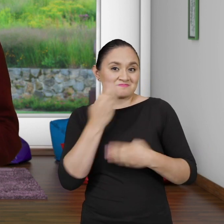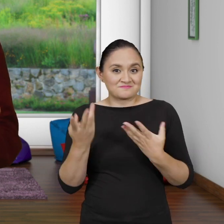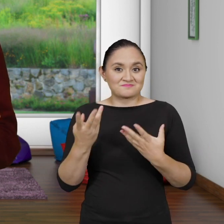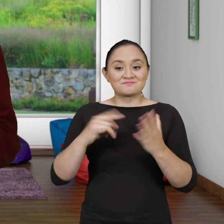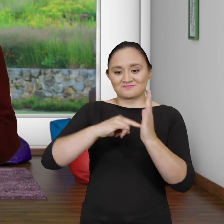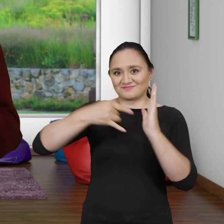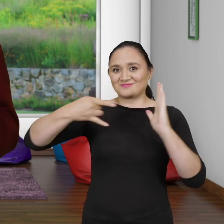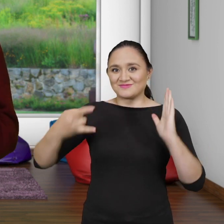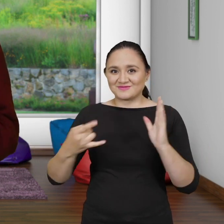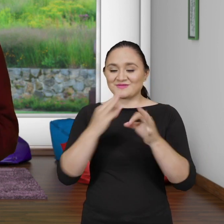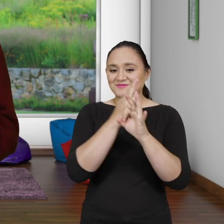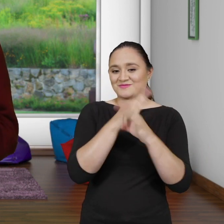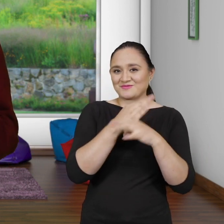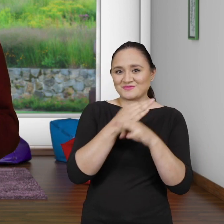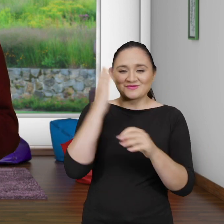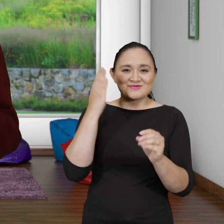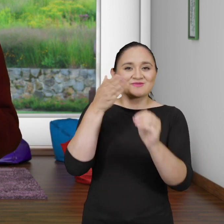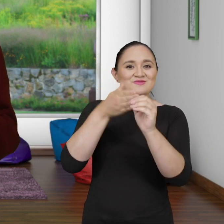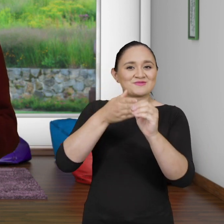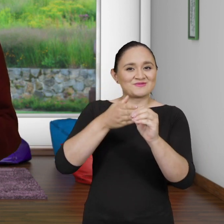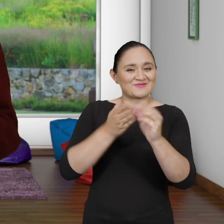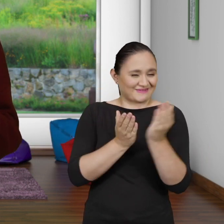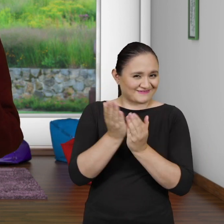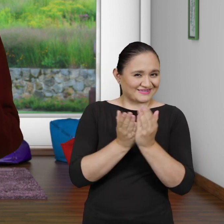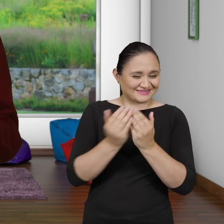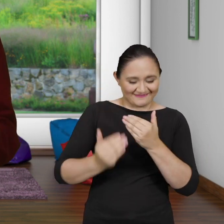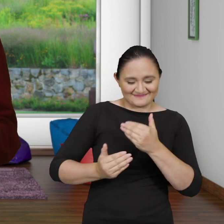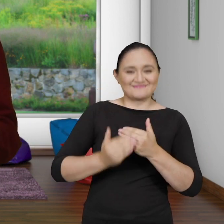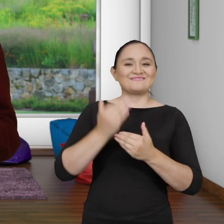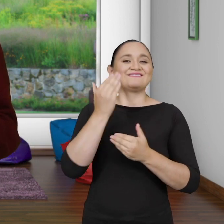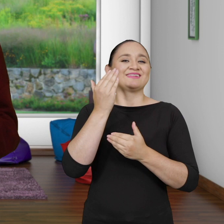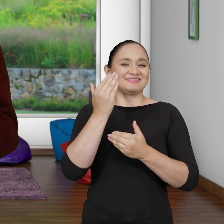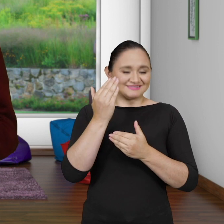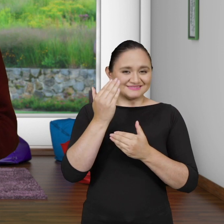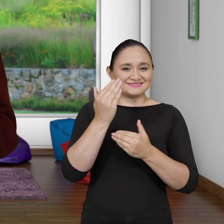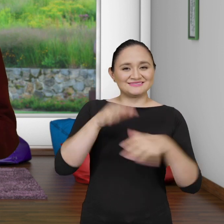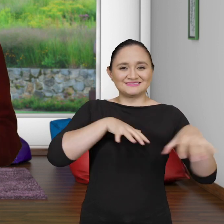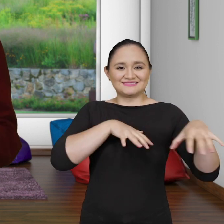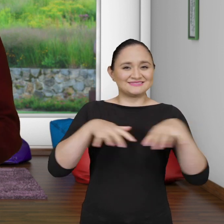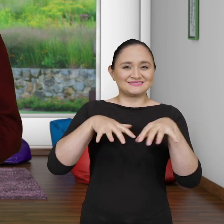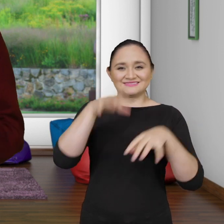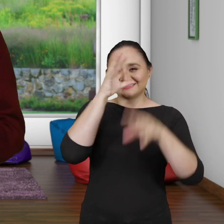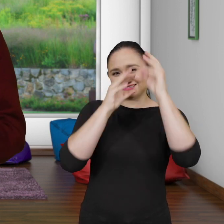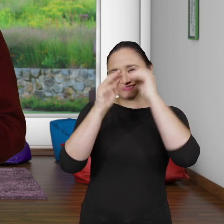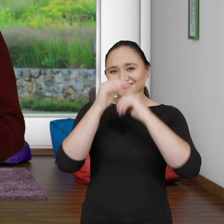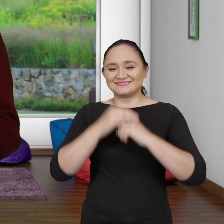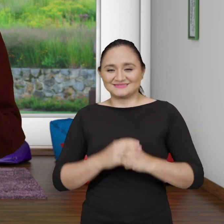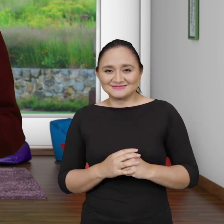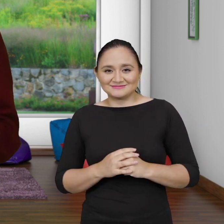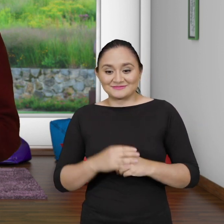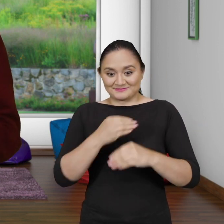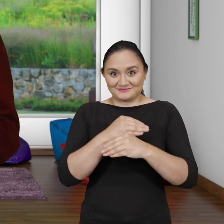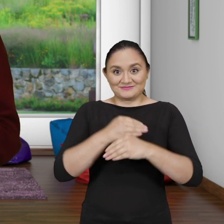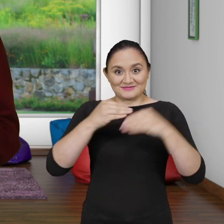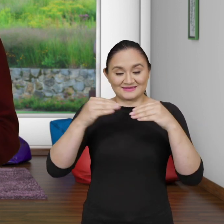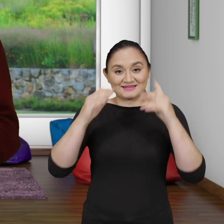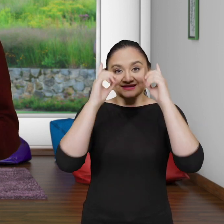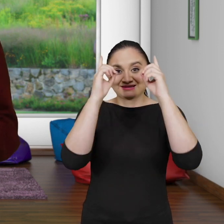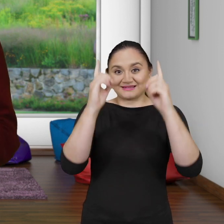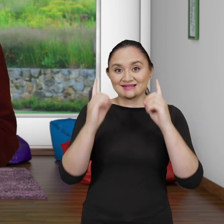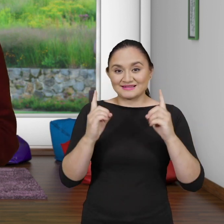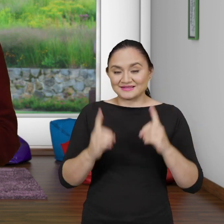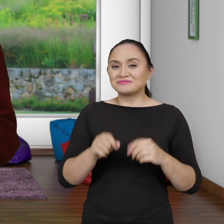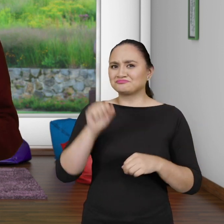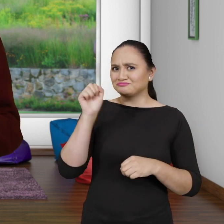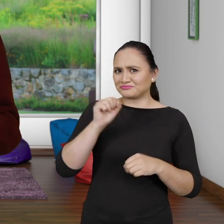medios digitales y producidos con el fin de facilitar el desarrollo de las actividades de aprendizaje. Un material didáctico